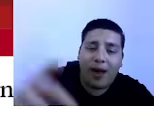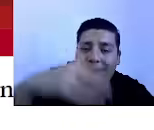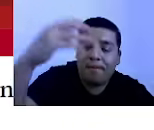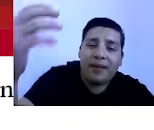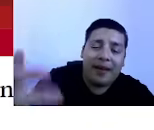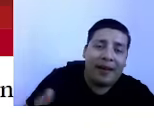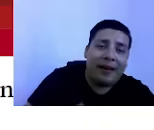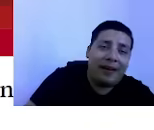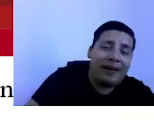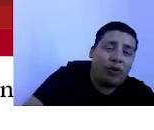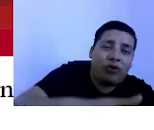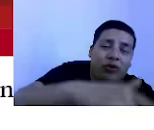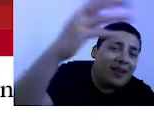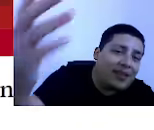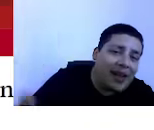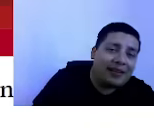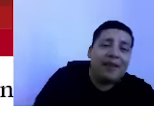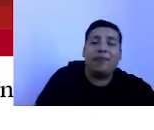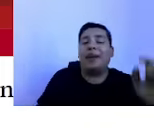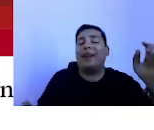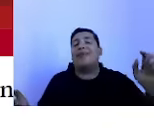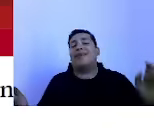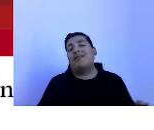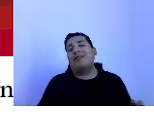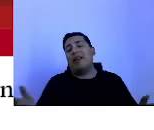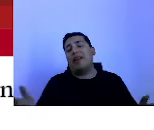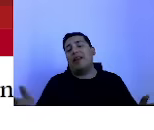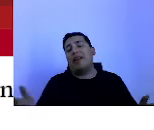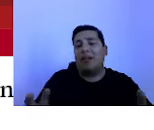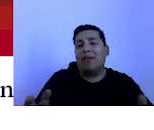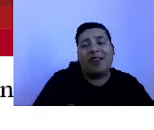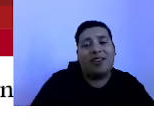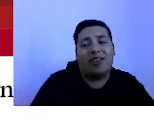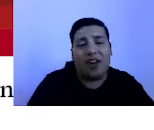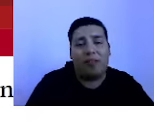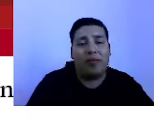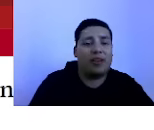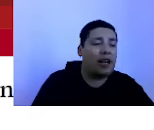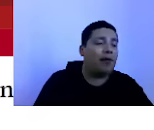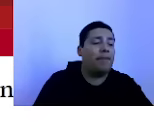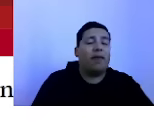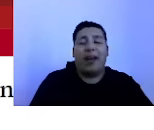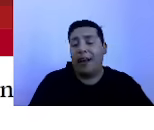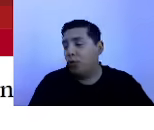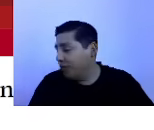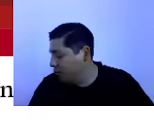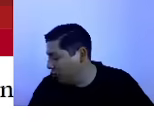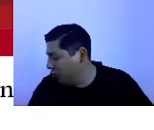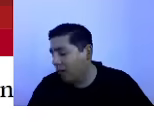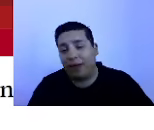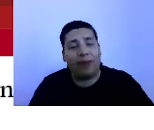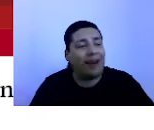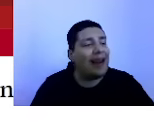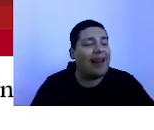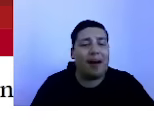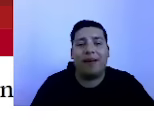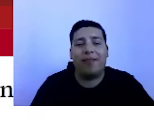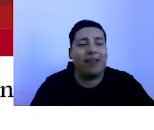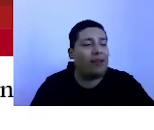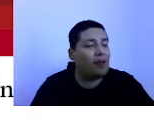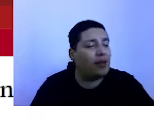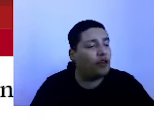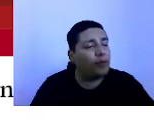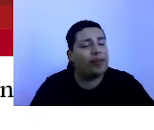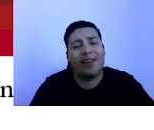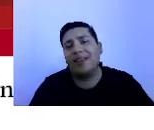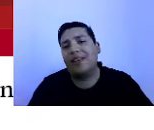empezó a circular noticias de que el entendimiento entre Brad y Sheinbaum estaba en un punto muerto. ¿A qué le